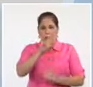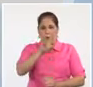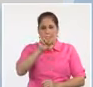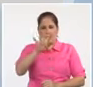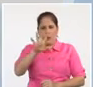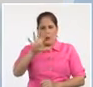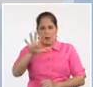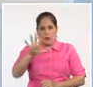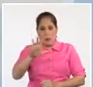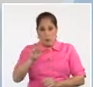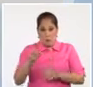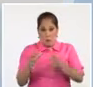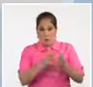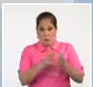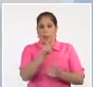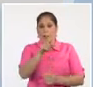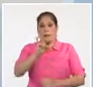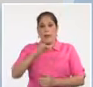193.945,